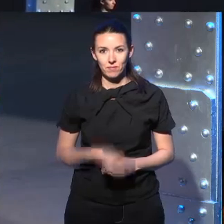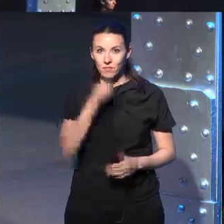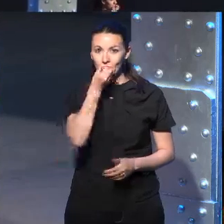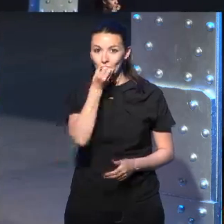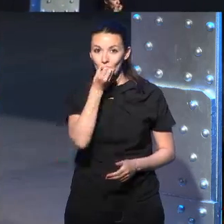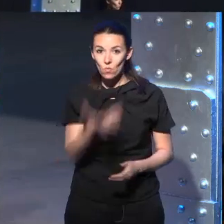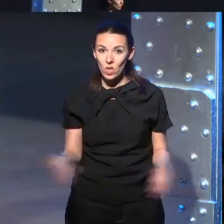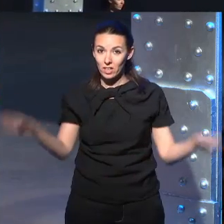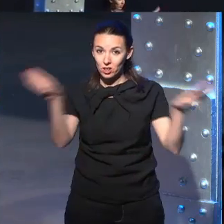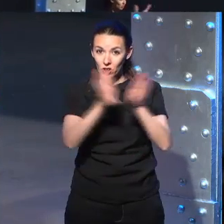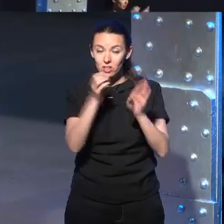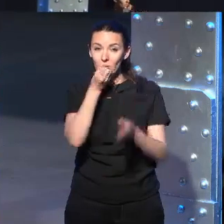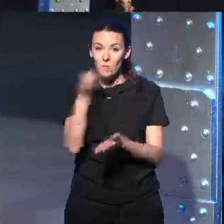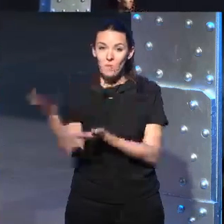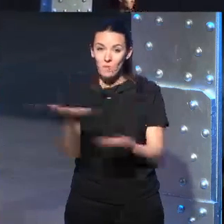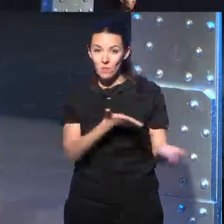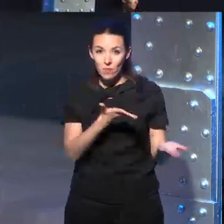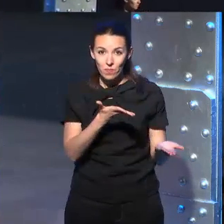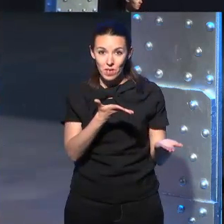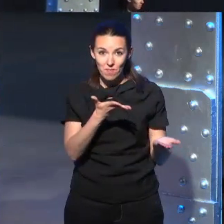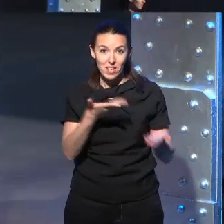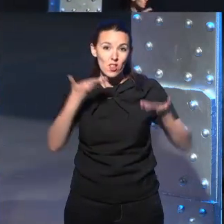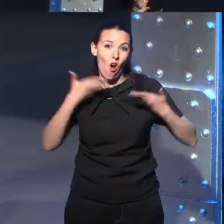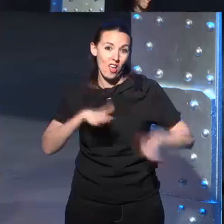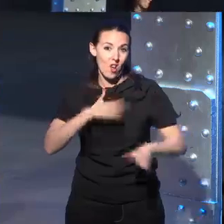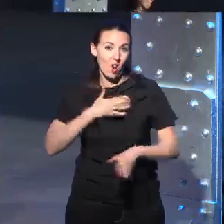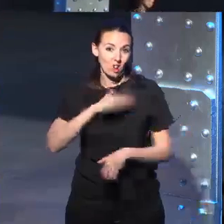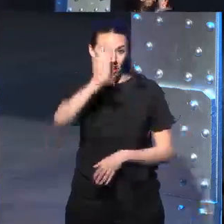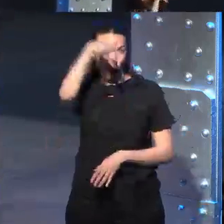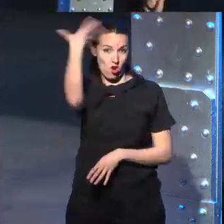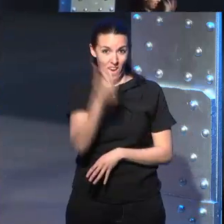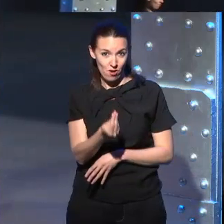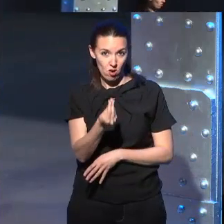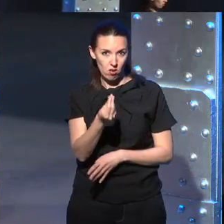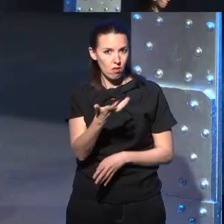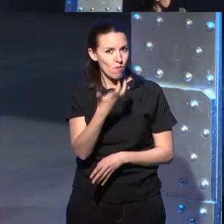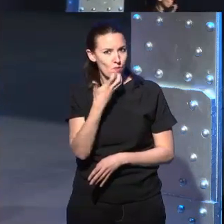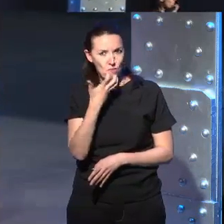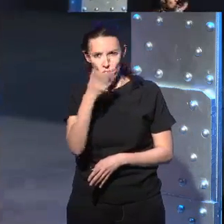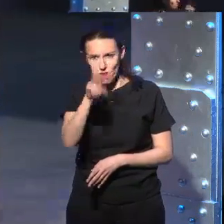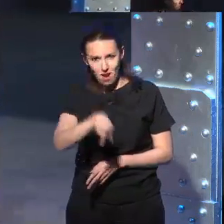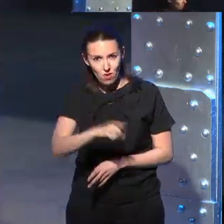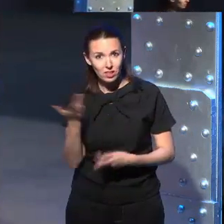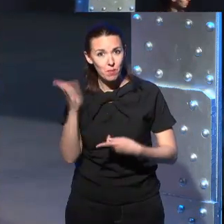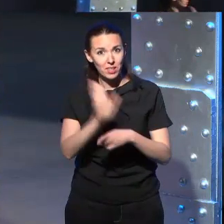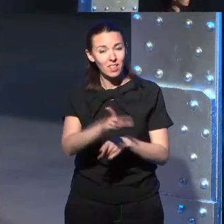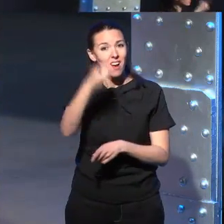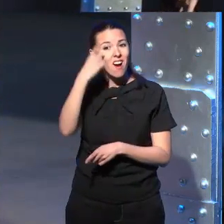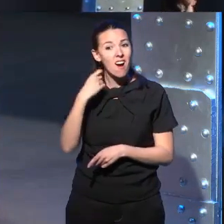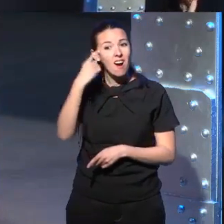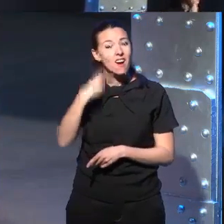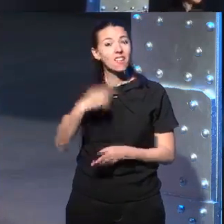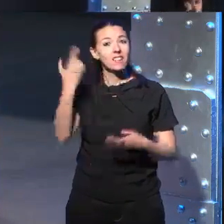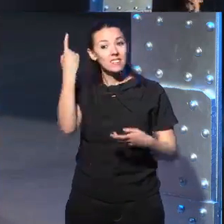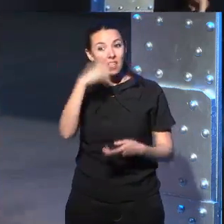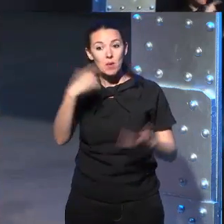Buenas noches, bienvenidos hijos del rock and roll. No es ninguna broma esta presentación. Los habituales sabréis que